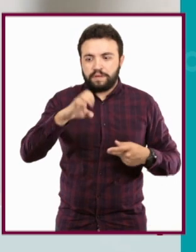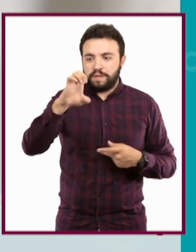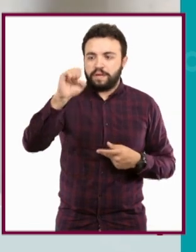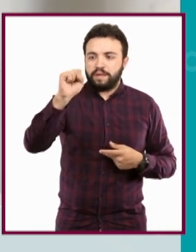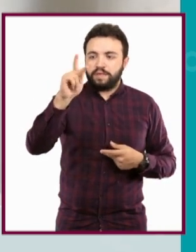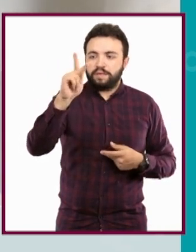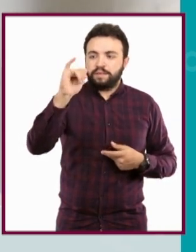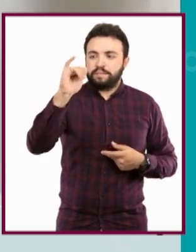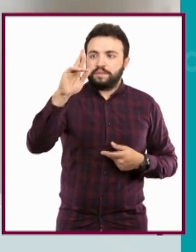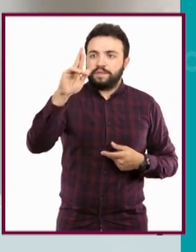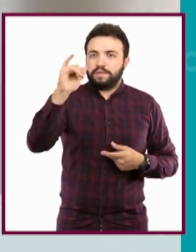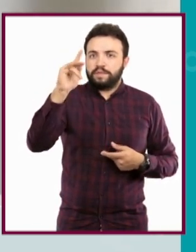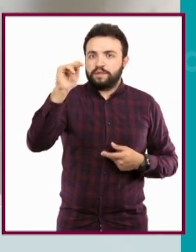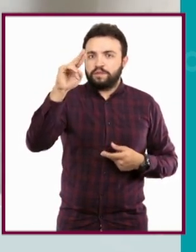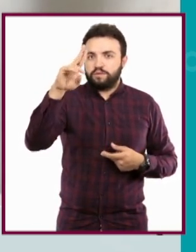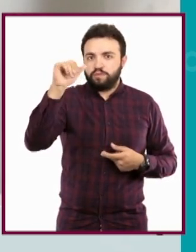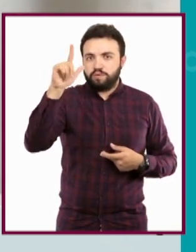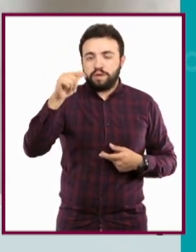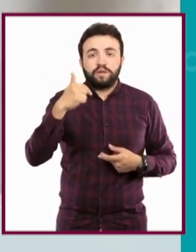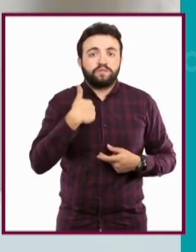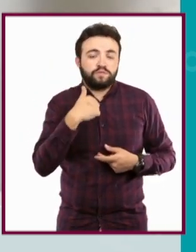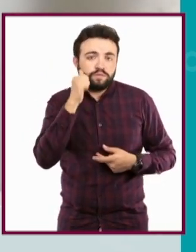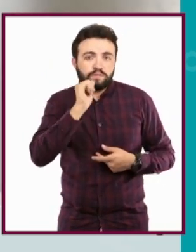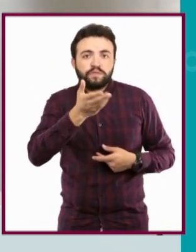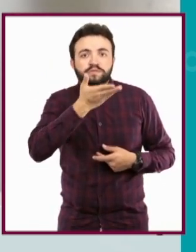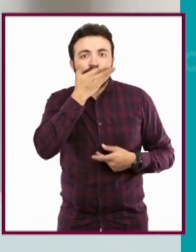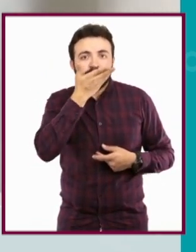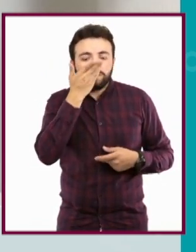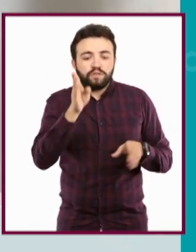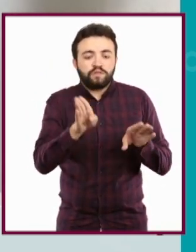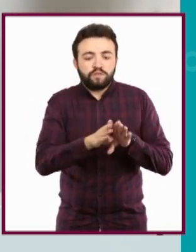porque mayormente suelo hacer ciertas actividades que